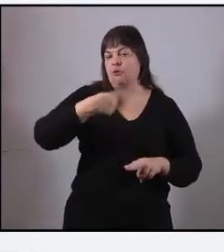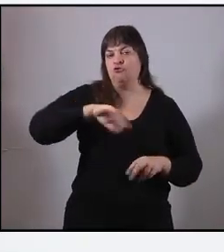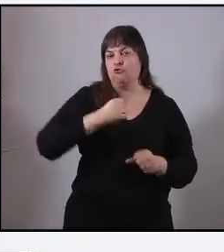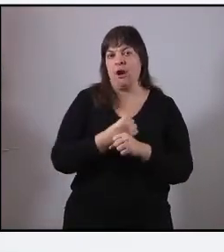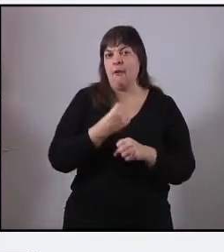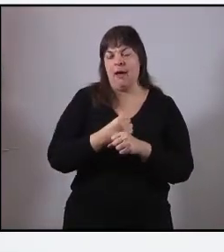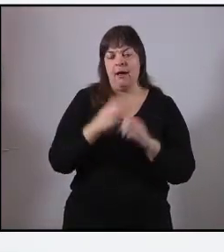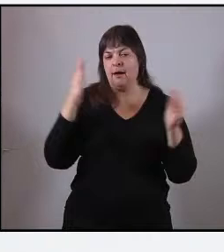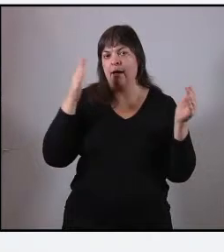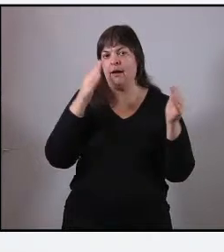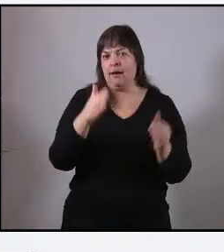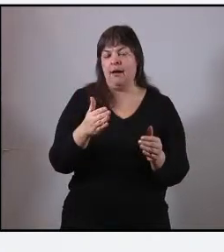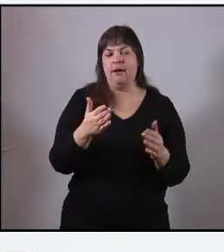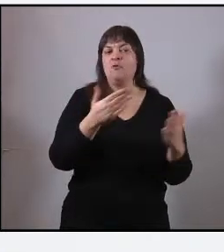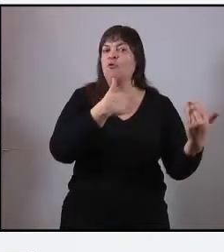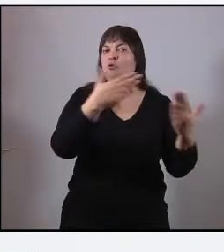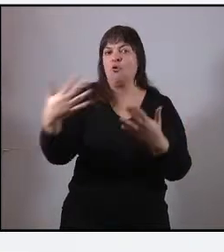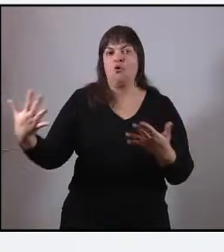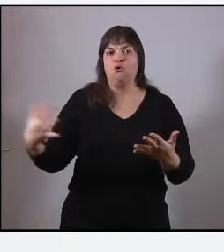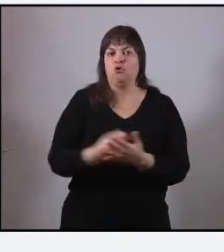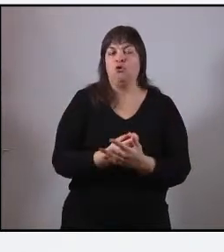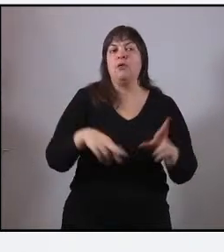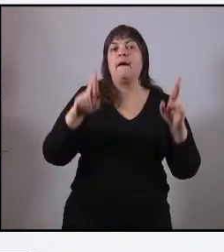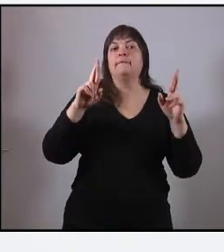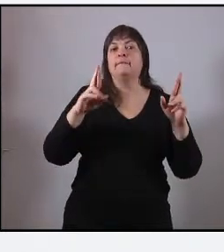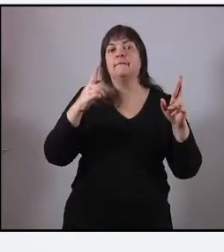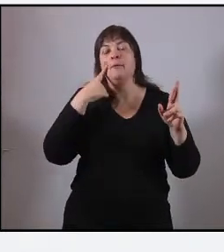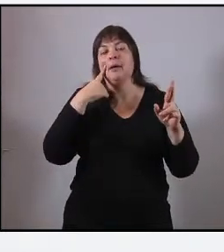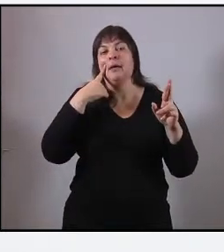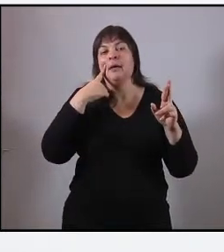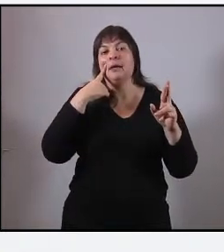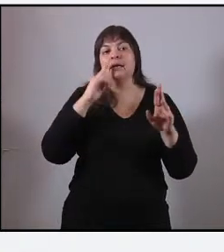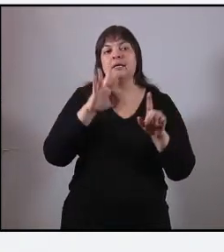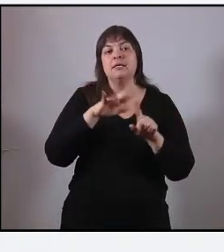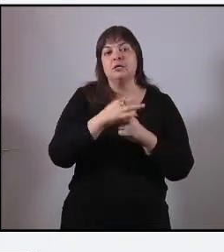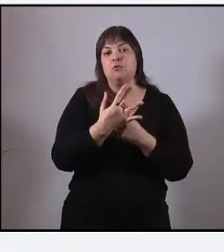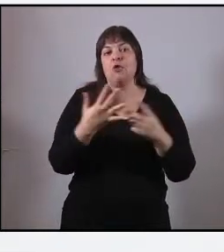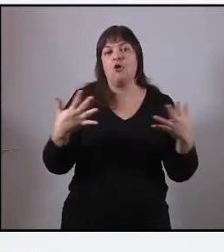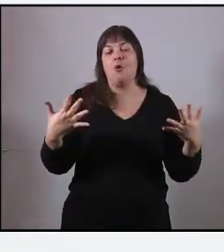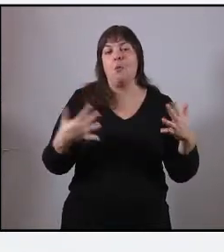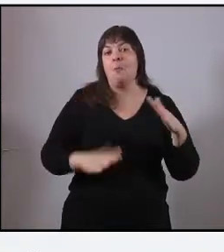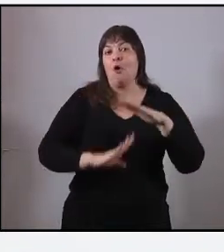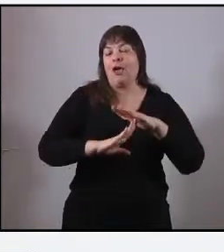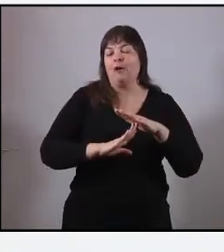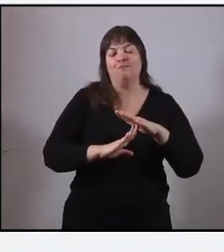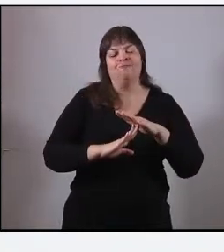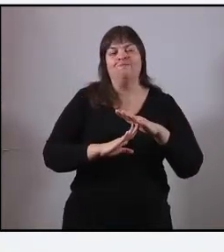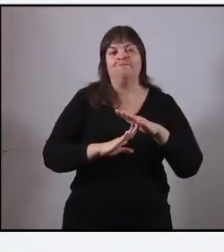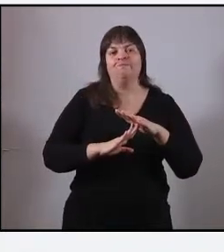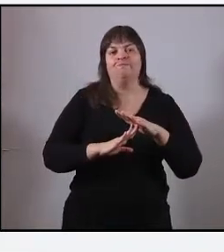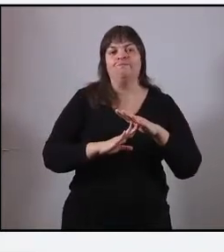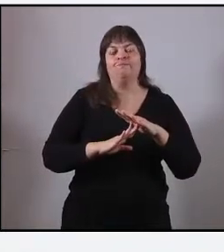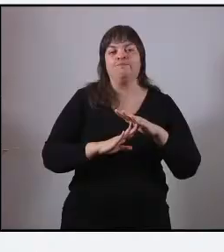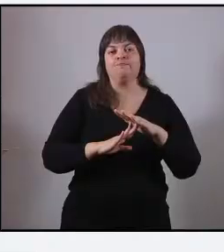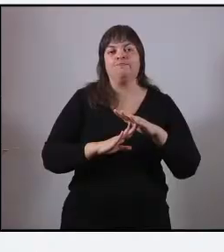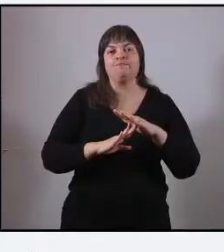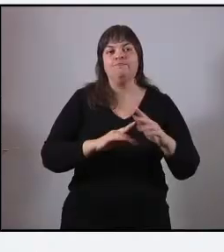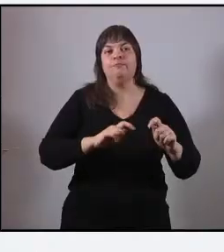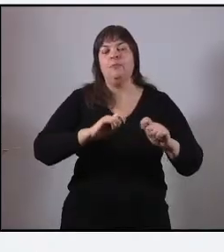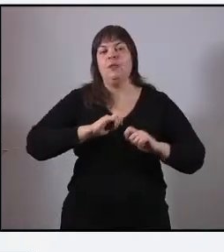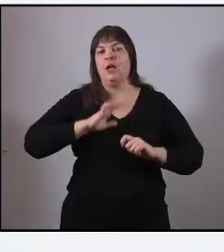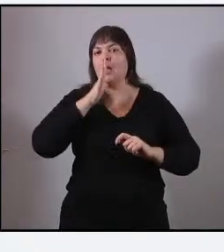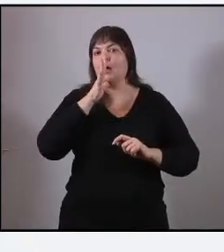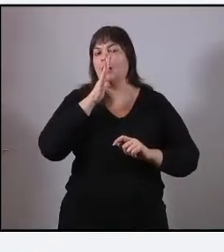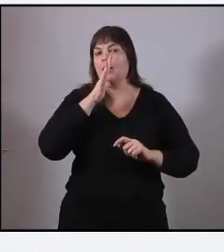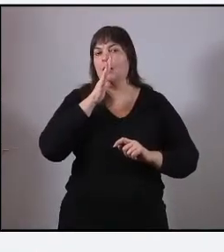queremos hablar con todos, deseando que podamos salir de esa situación de bloqueo en la que nos habían arrastrado con la presentación